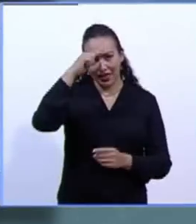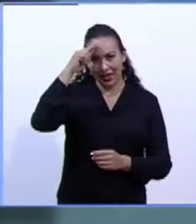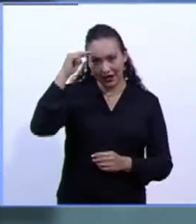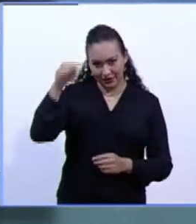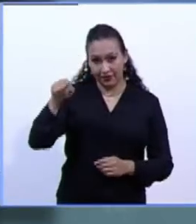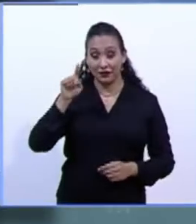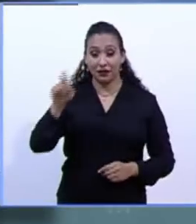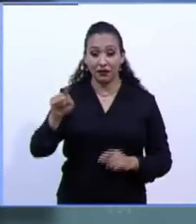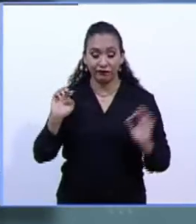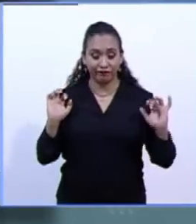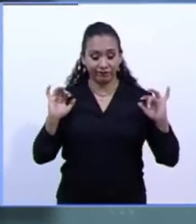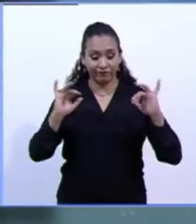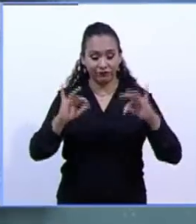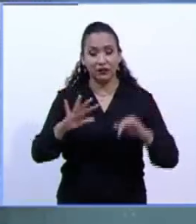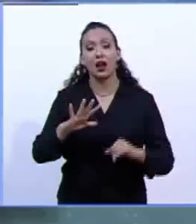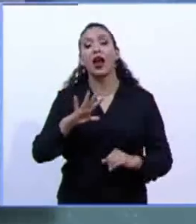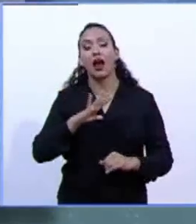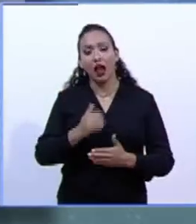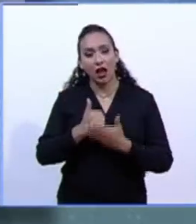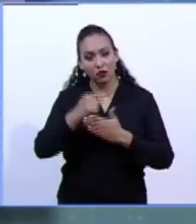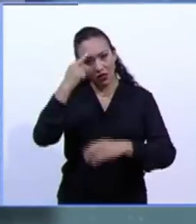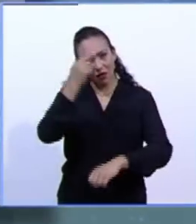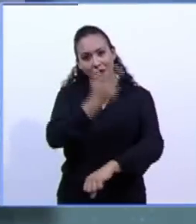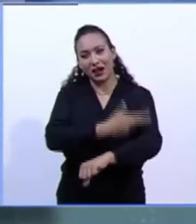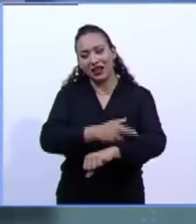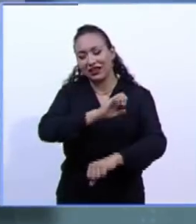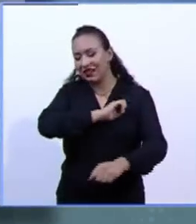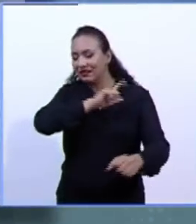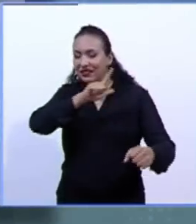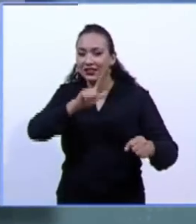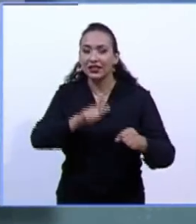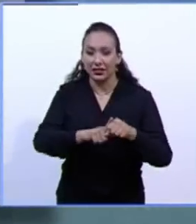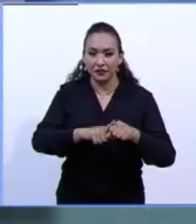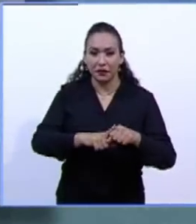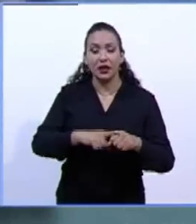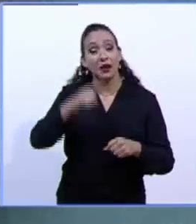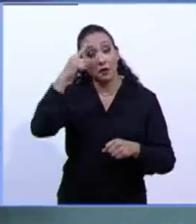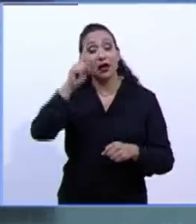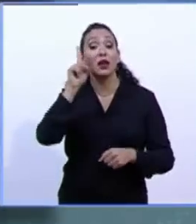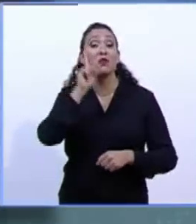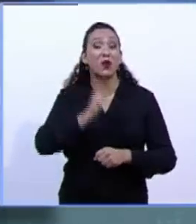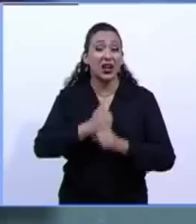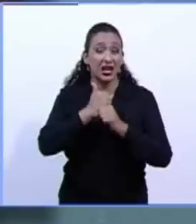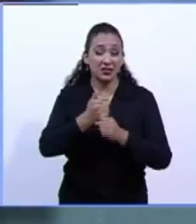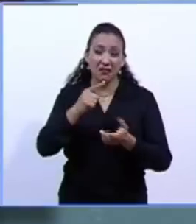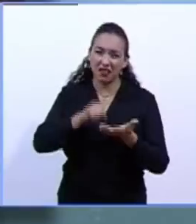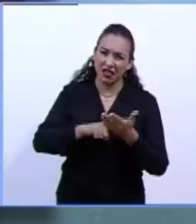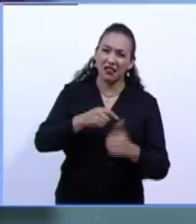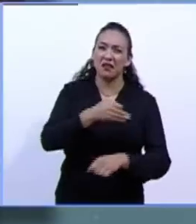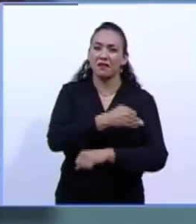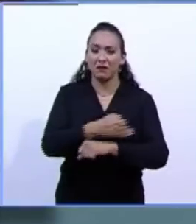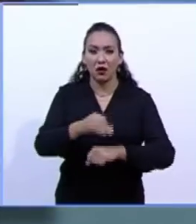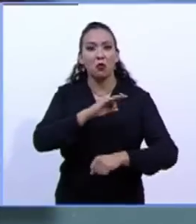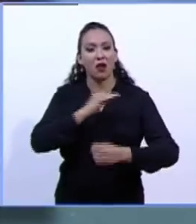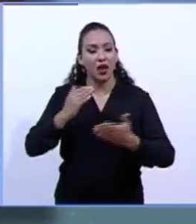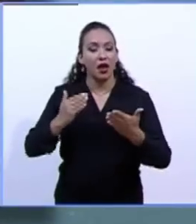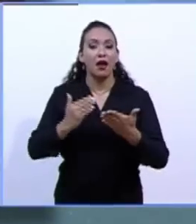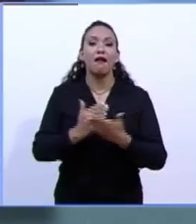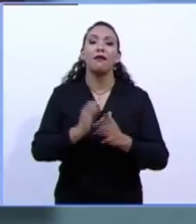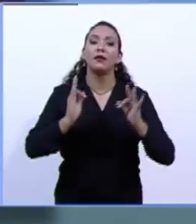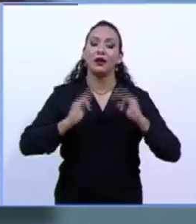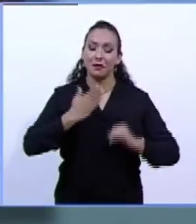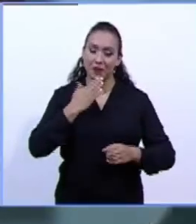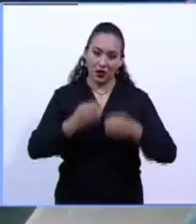que proporcionará vías y procedimientos judiciales especializados para que las mujeres que enfrentan violencia tengan un acceso efectivo